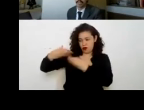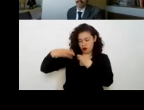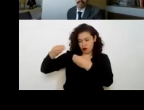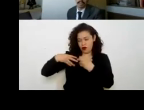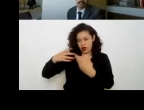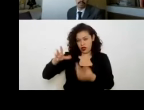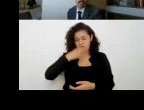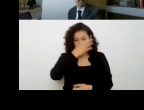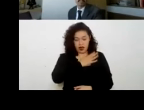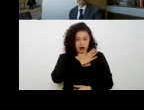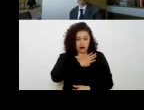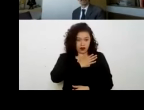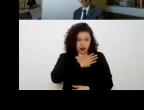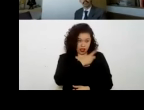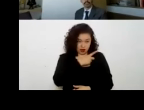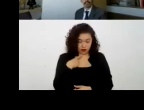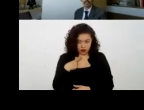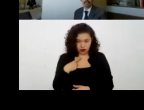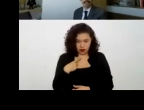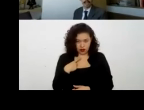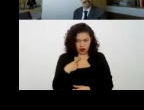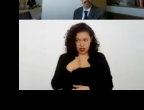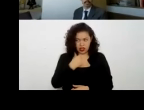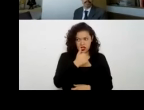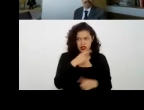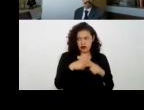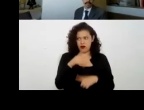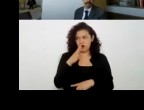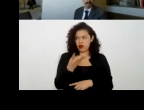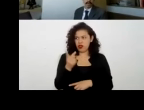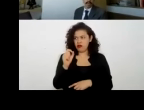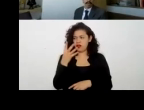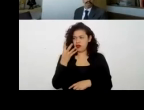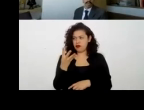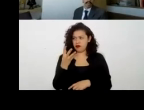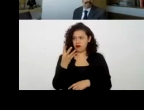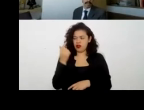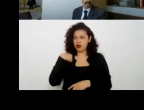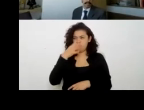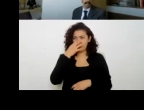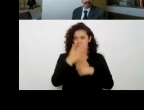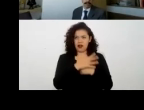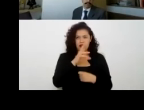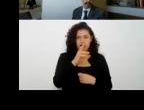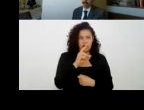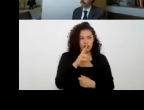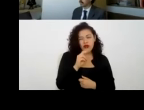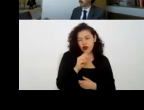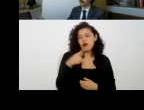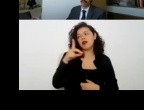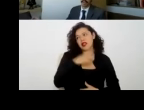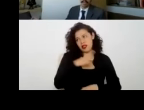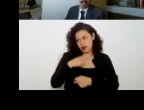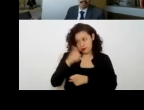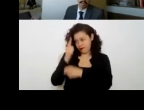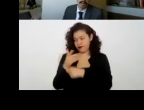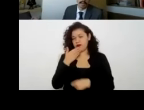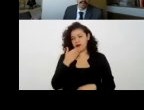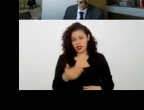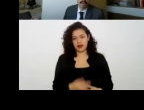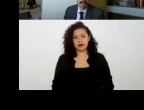6x4, 24, no caes dentro del aviso, pero sí lo tendrías que identificar, Norma.